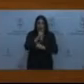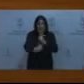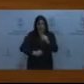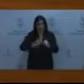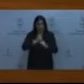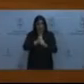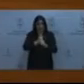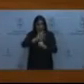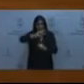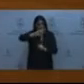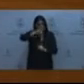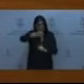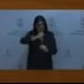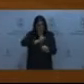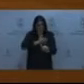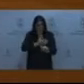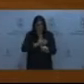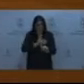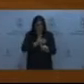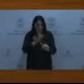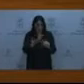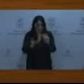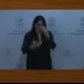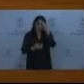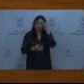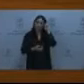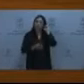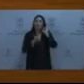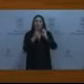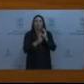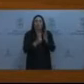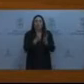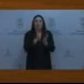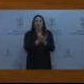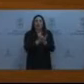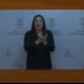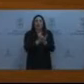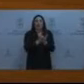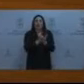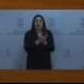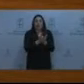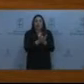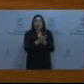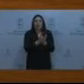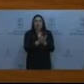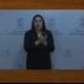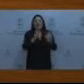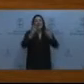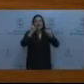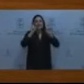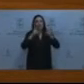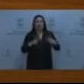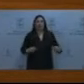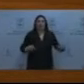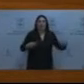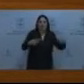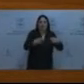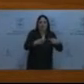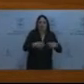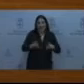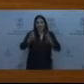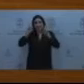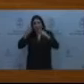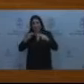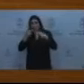más. Y bien, para finalizar, insisto, no existe la equiparación entre la enseñanza concertada y la enseñanza pública